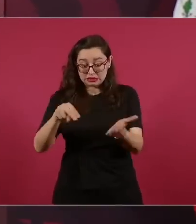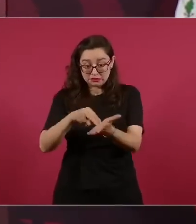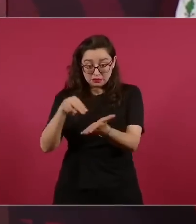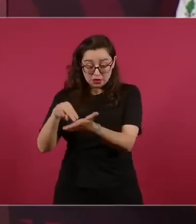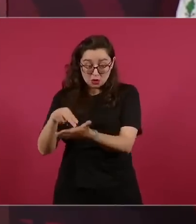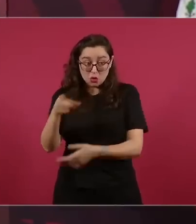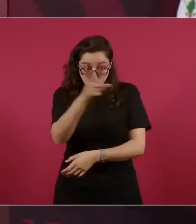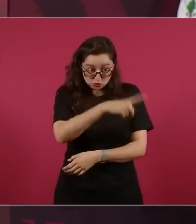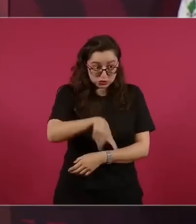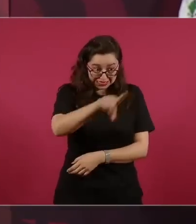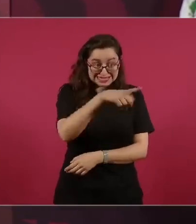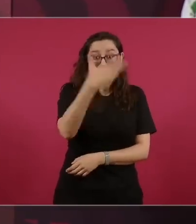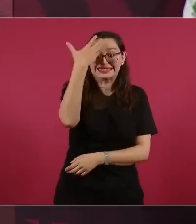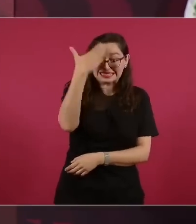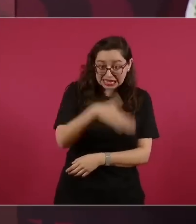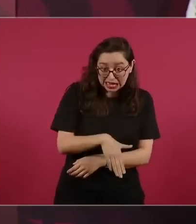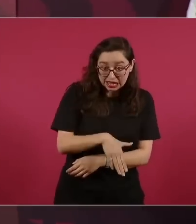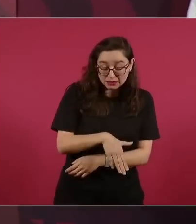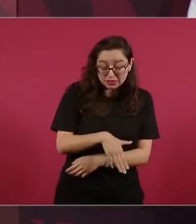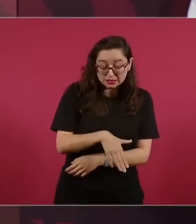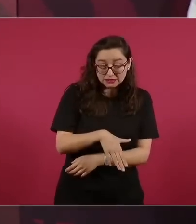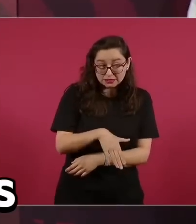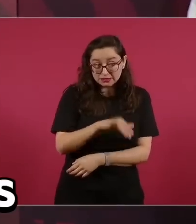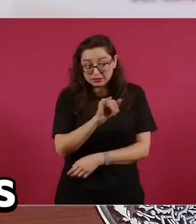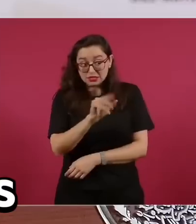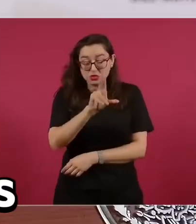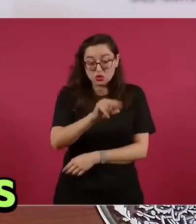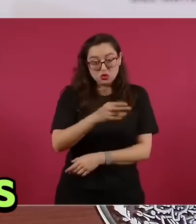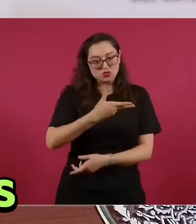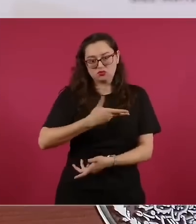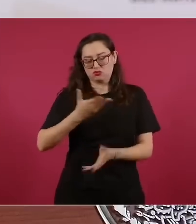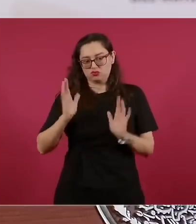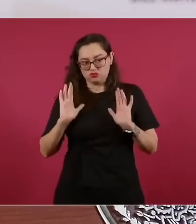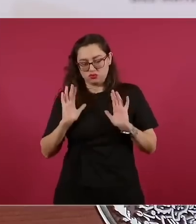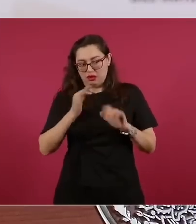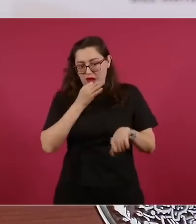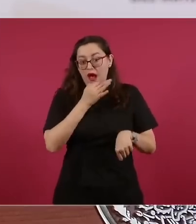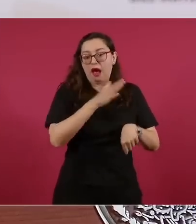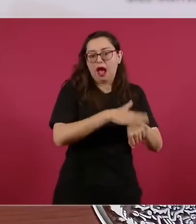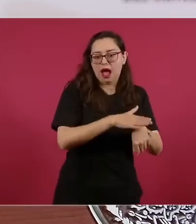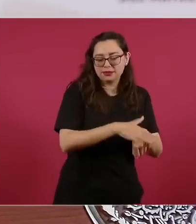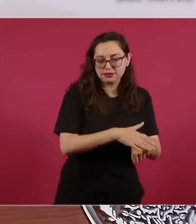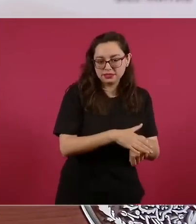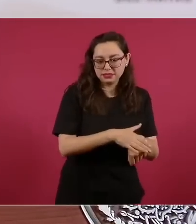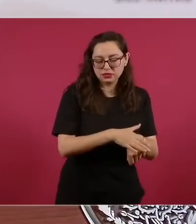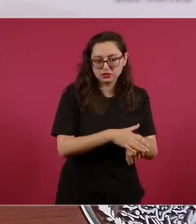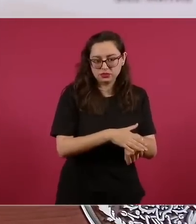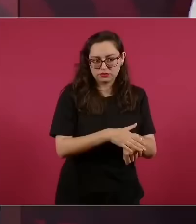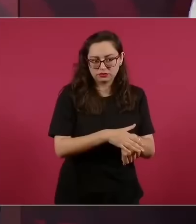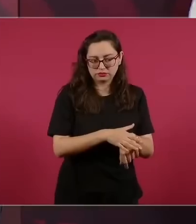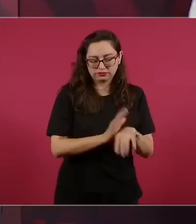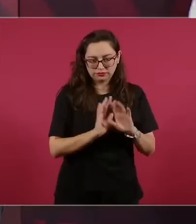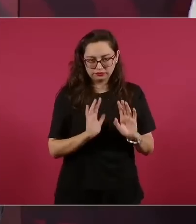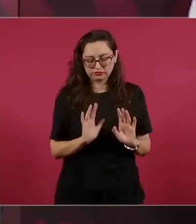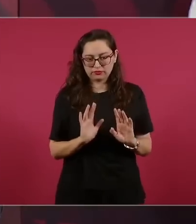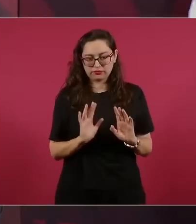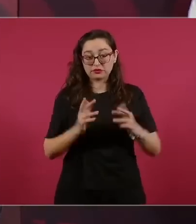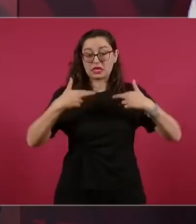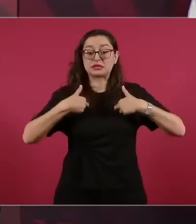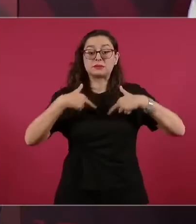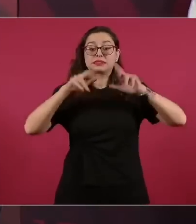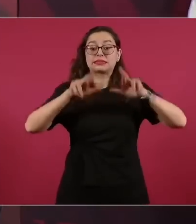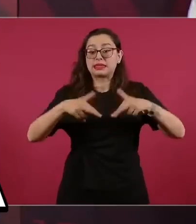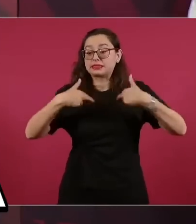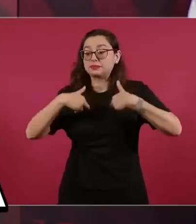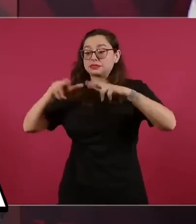en los de derechos humanos, sino que le llegara a todos los padres la